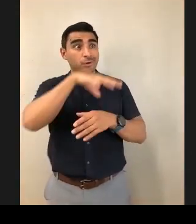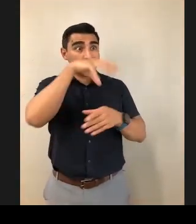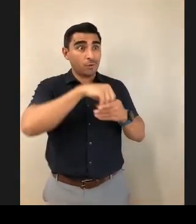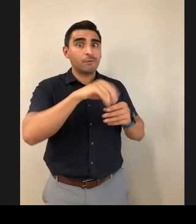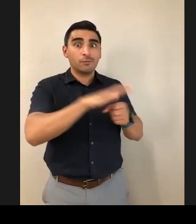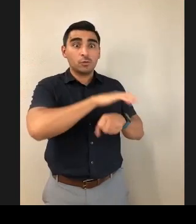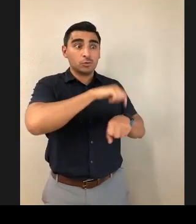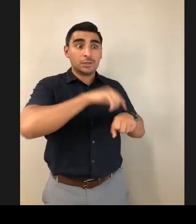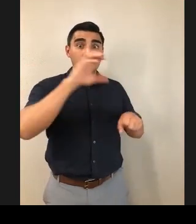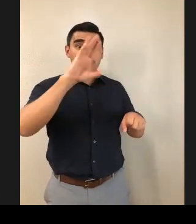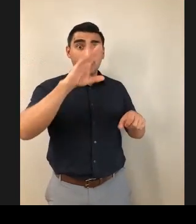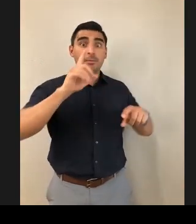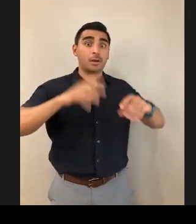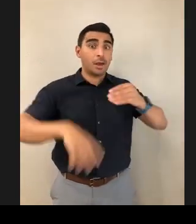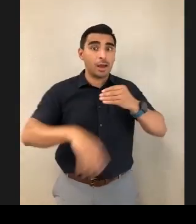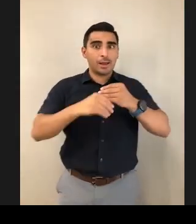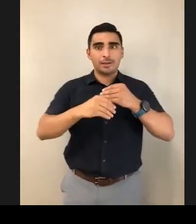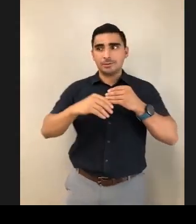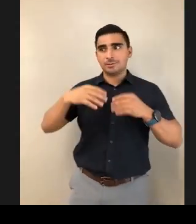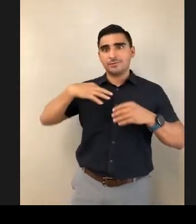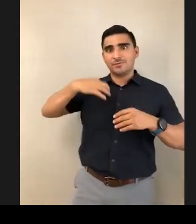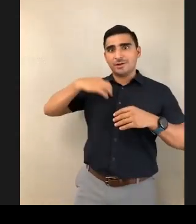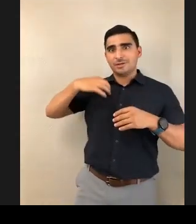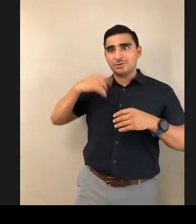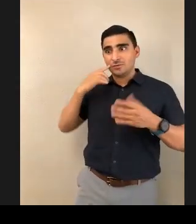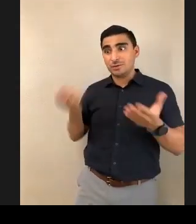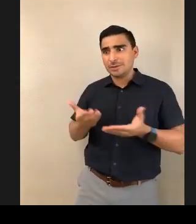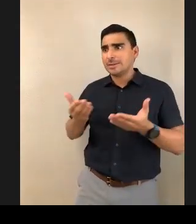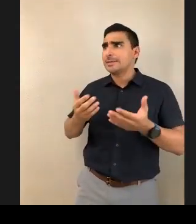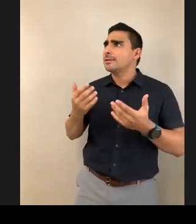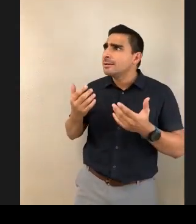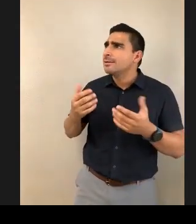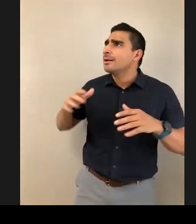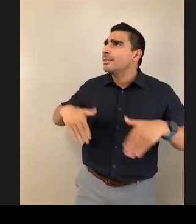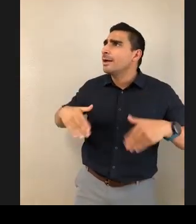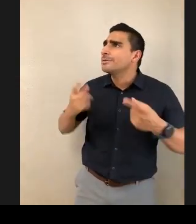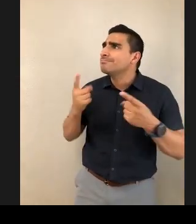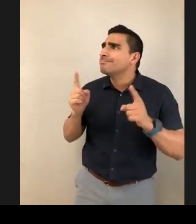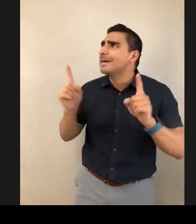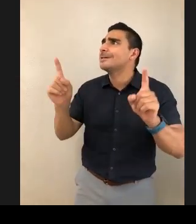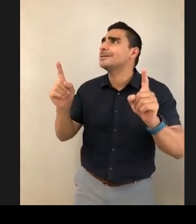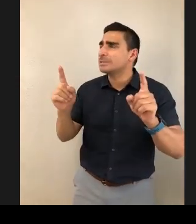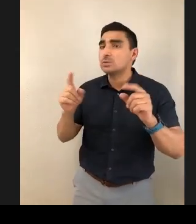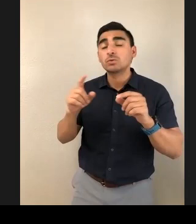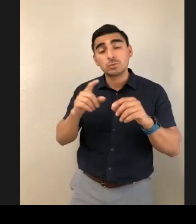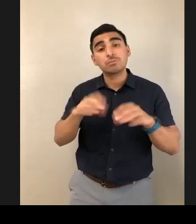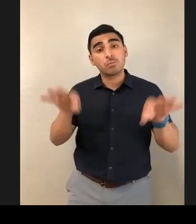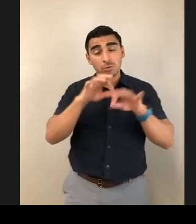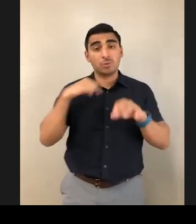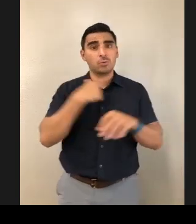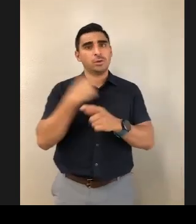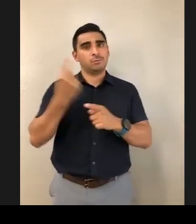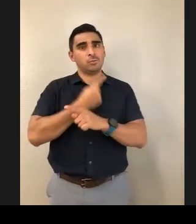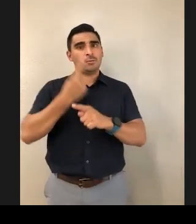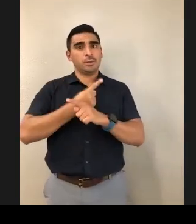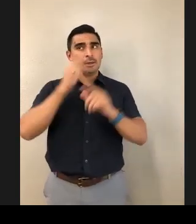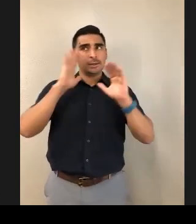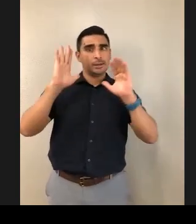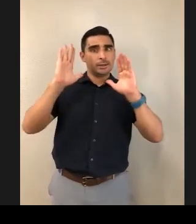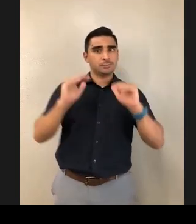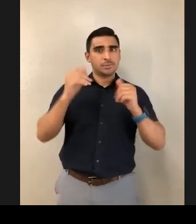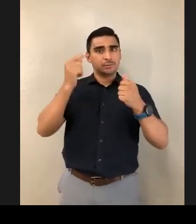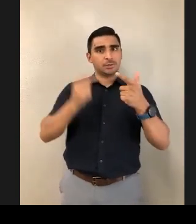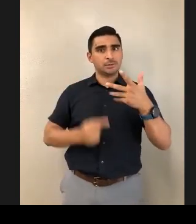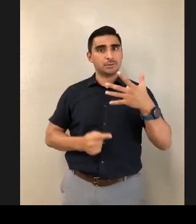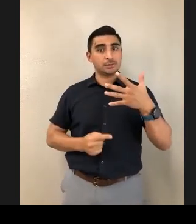voluntarios, están donando su tiempo y tal vez no estén viendo los resultados que ustedes esperan de